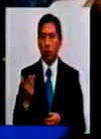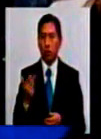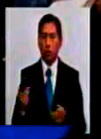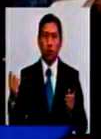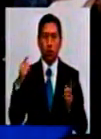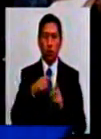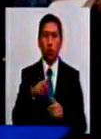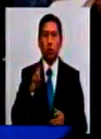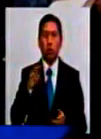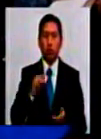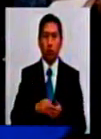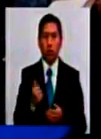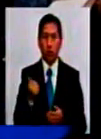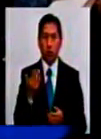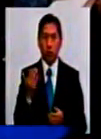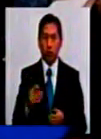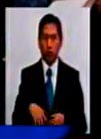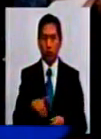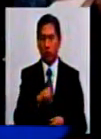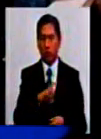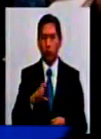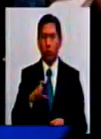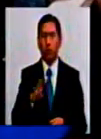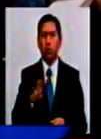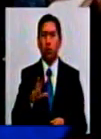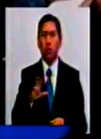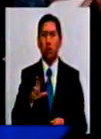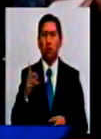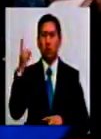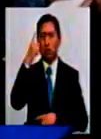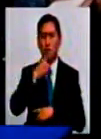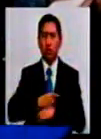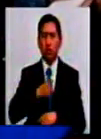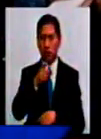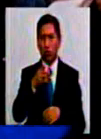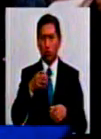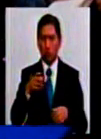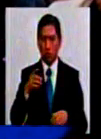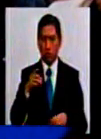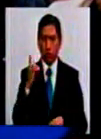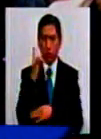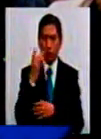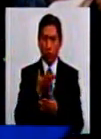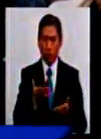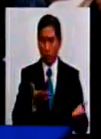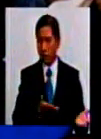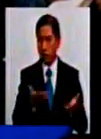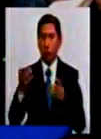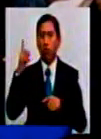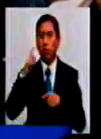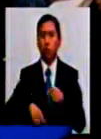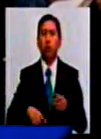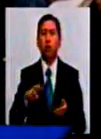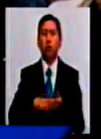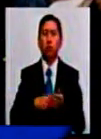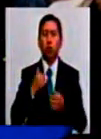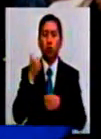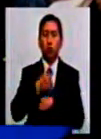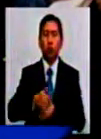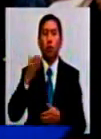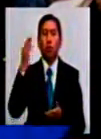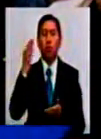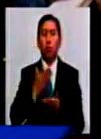2015, durante 143 días, la carga boliviana no pudo embarcarse debido a paros